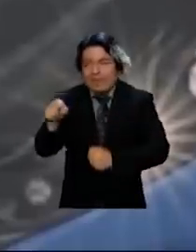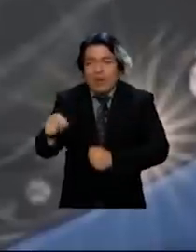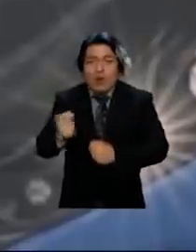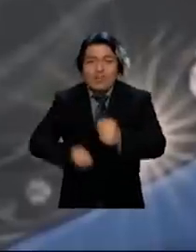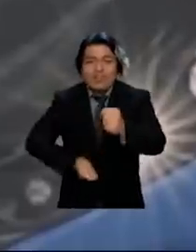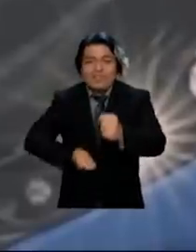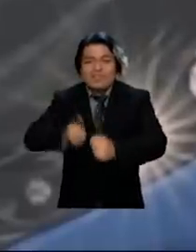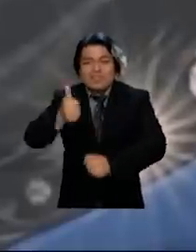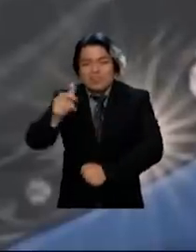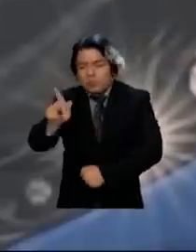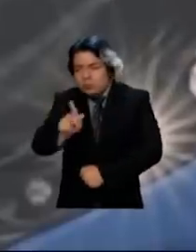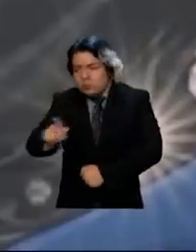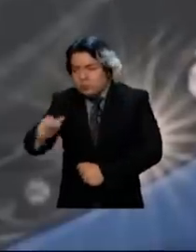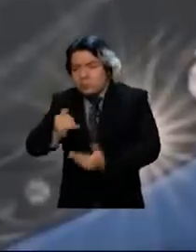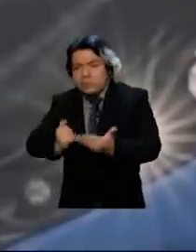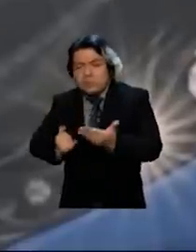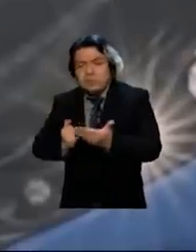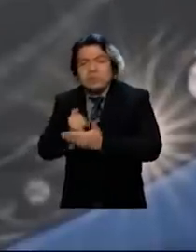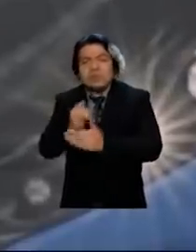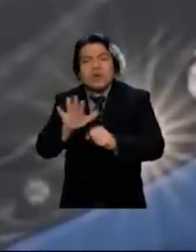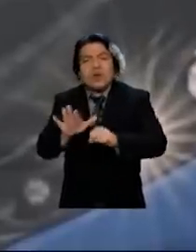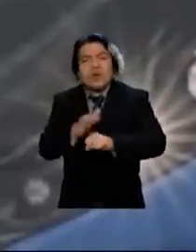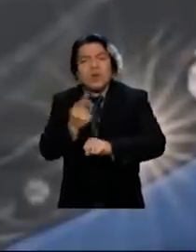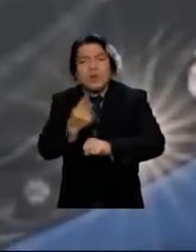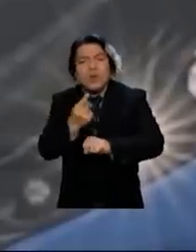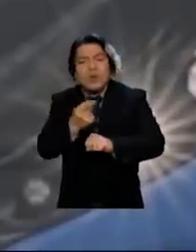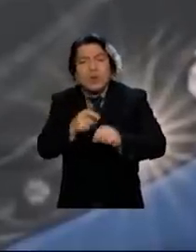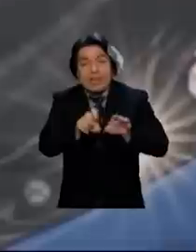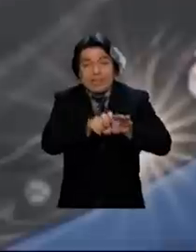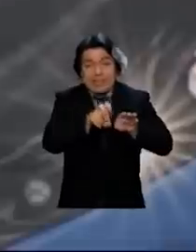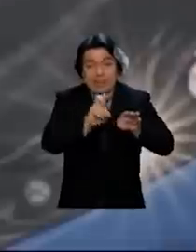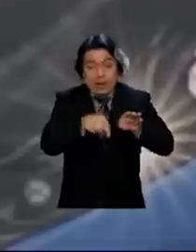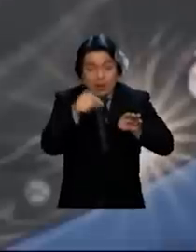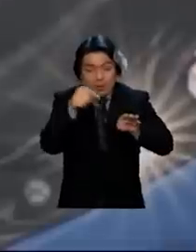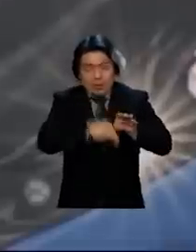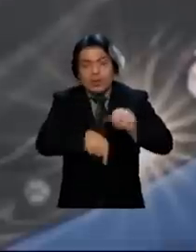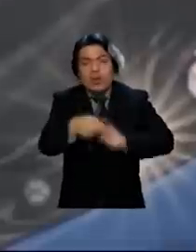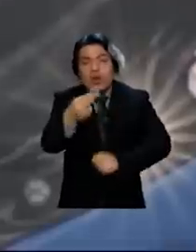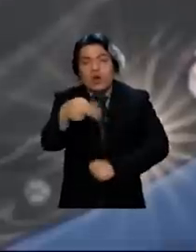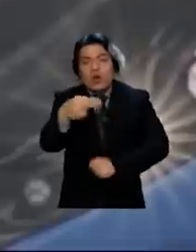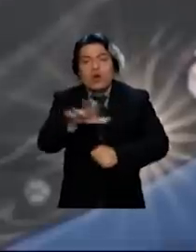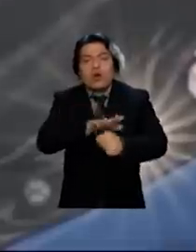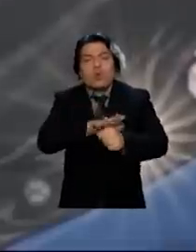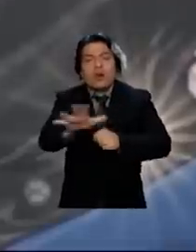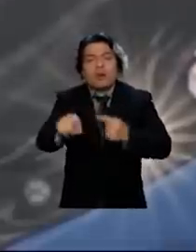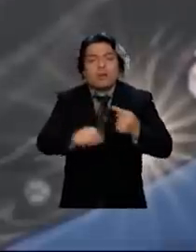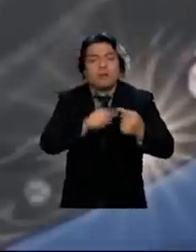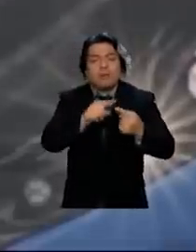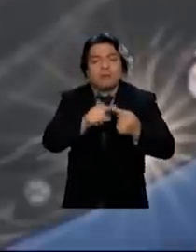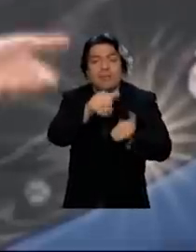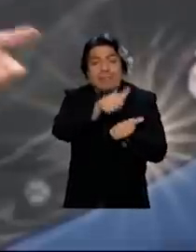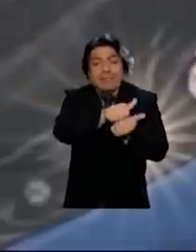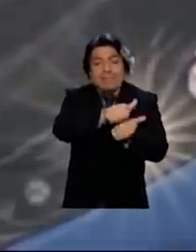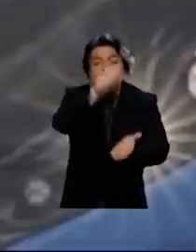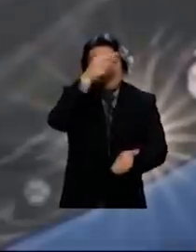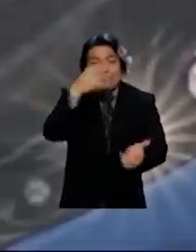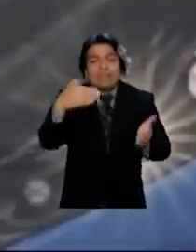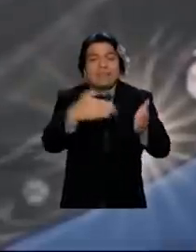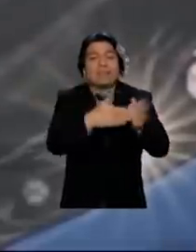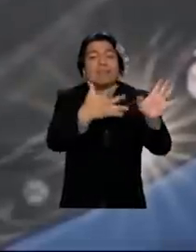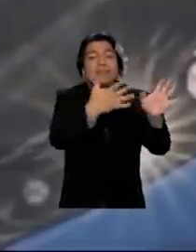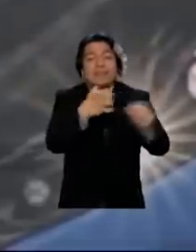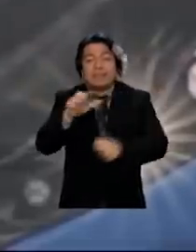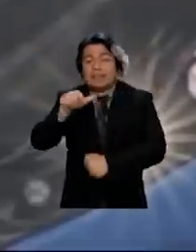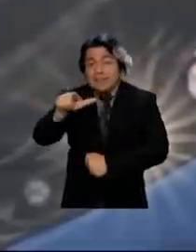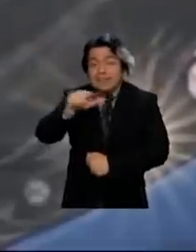originarios, se decidió que los nombres de las estaciones fueran los siguientes: Constitución de